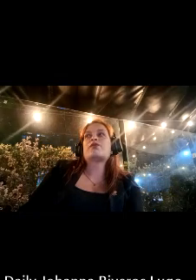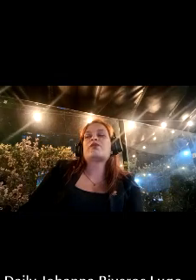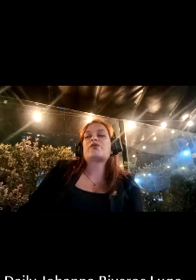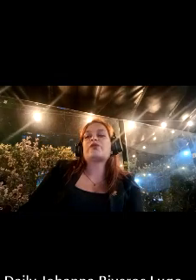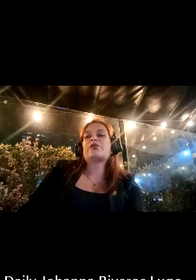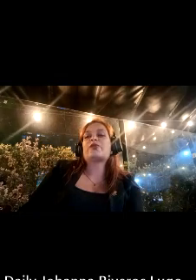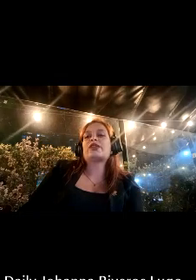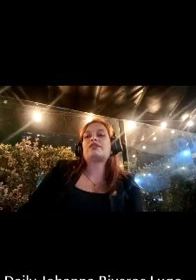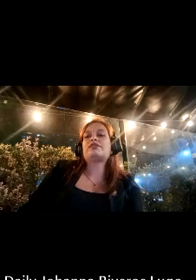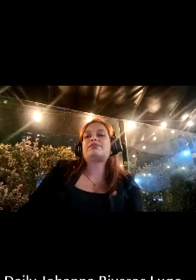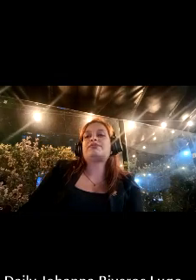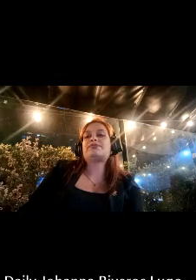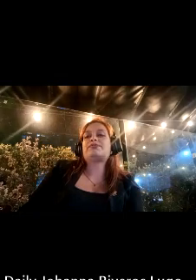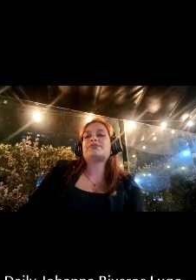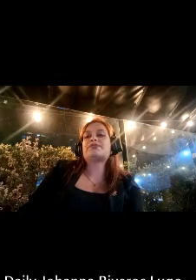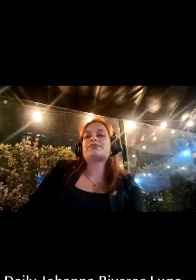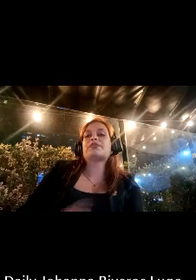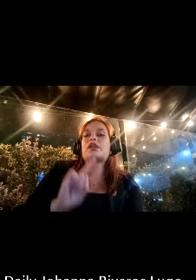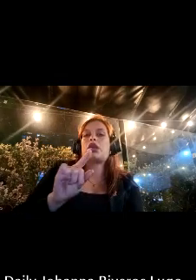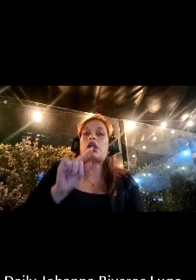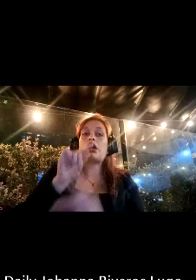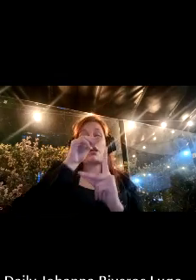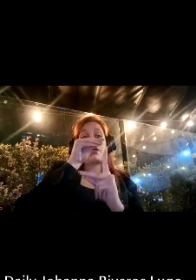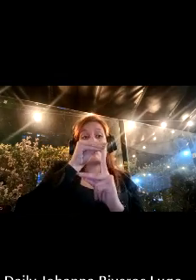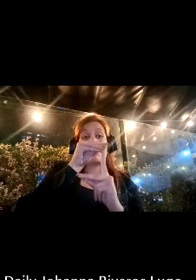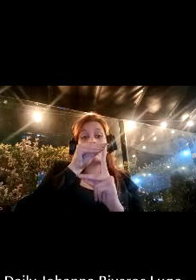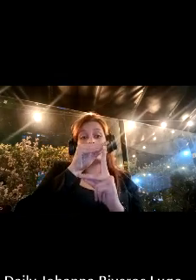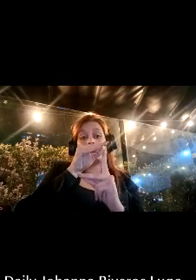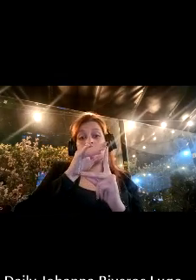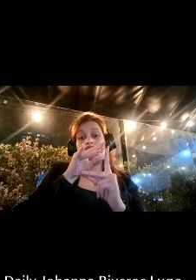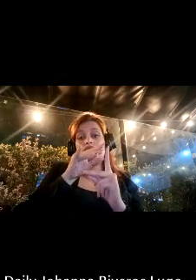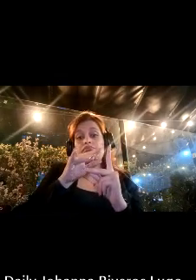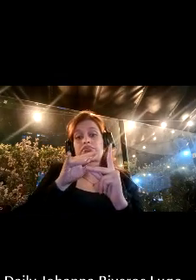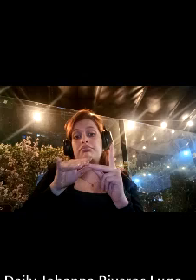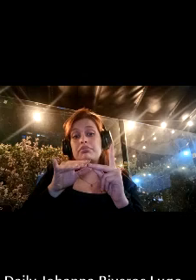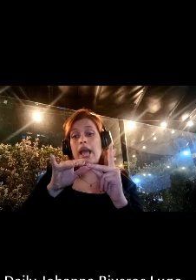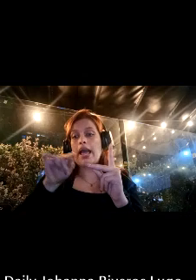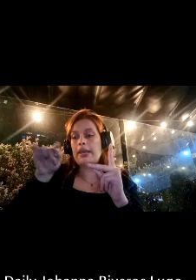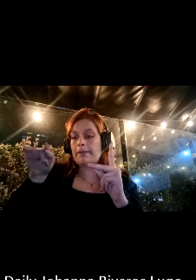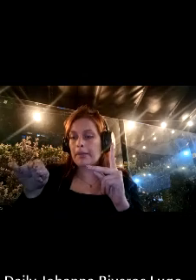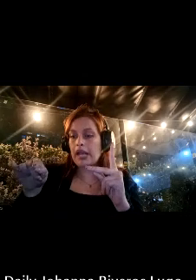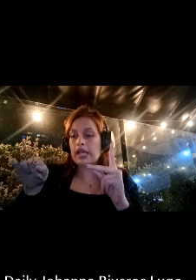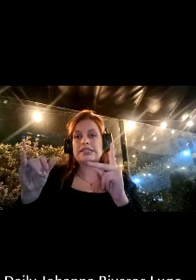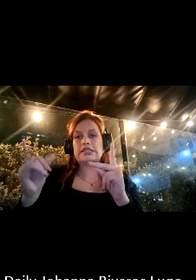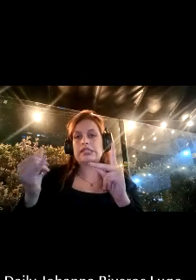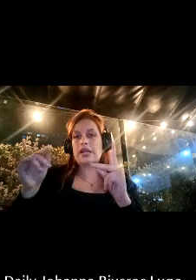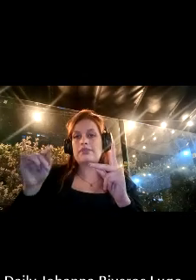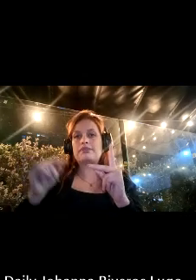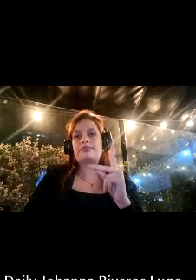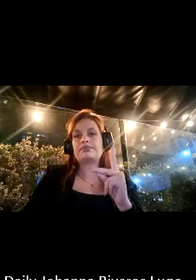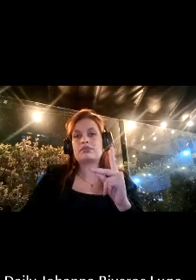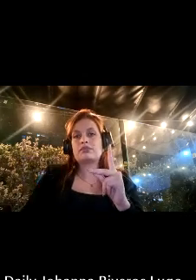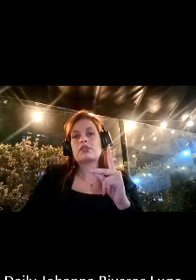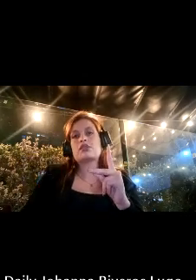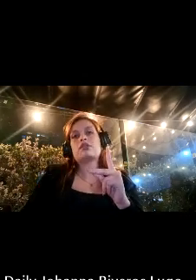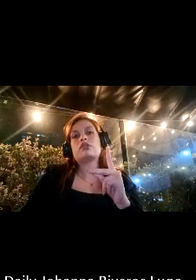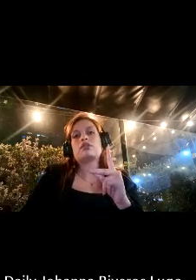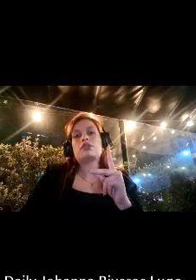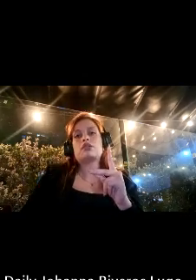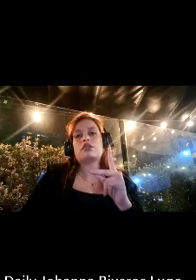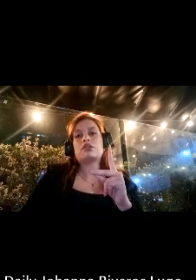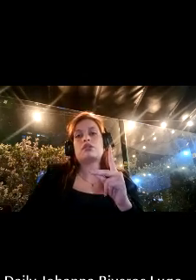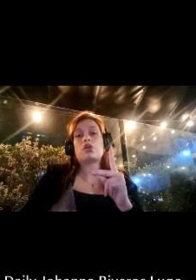deténgalo cuando recorra la distancia. Entonces, En este paso, lo que hacemos es cuando el objeto,